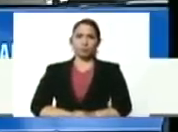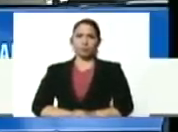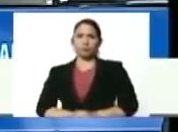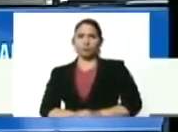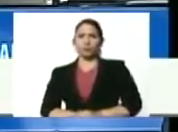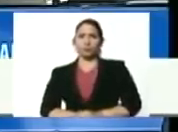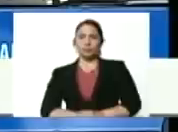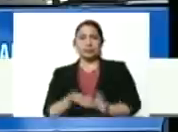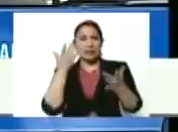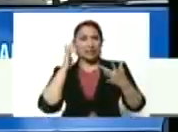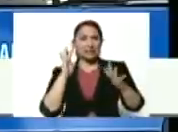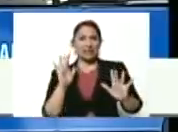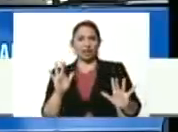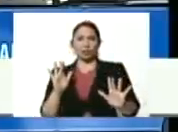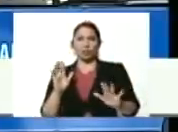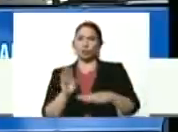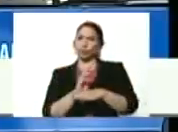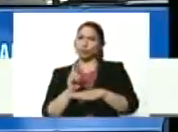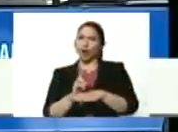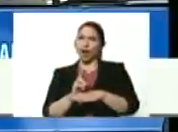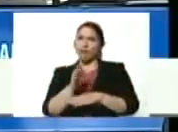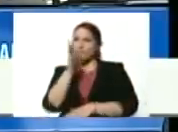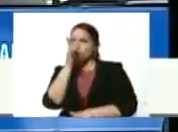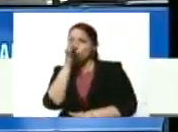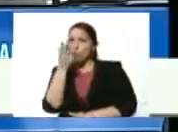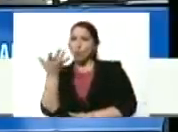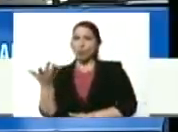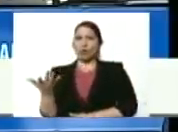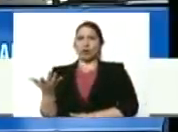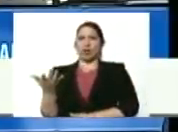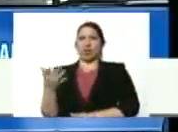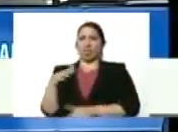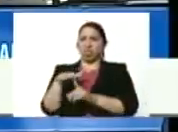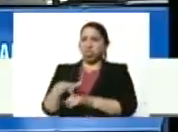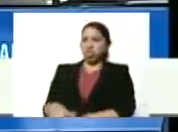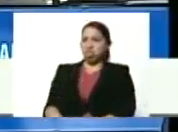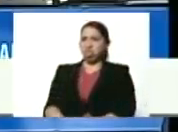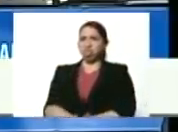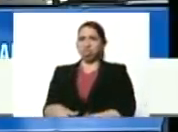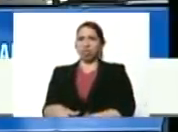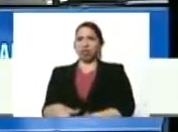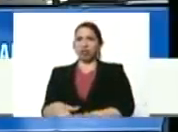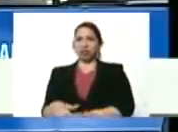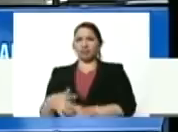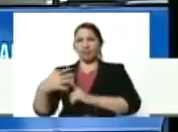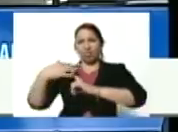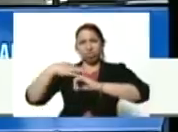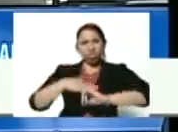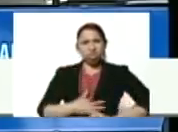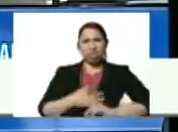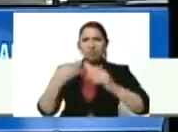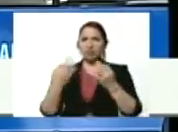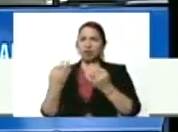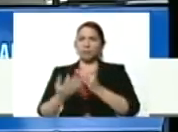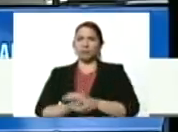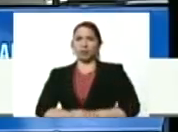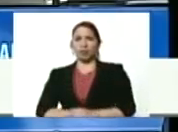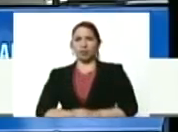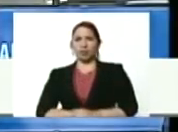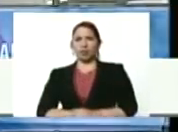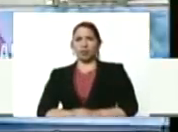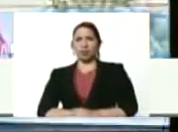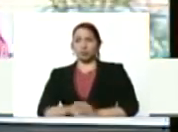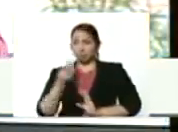Tratando de utilizar la ironía, la burla, la subestimación, subestimándonos siempre. Creo que es el gran